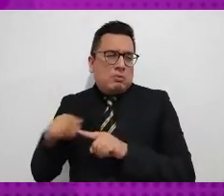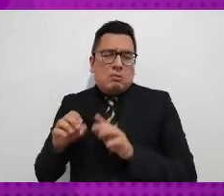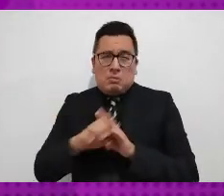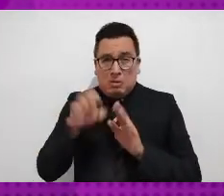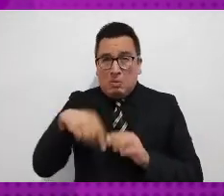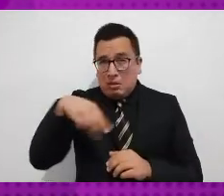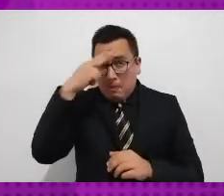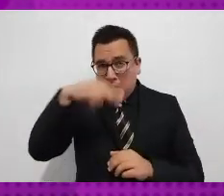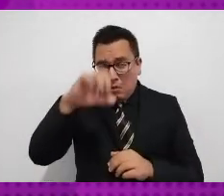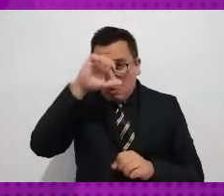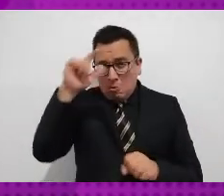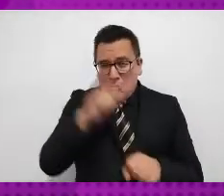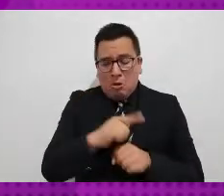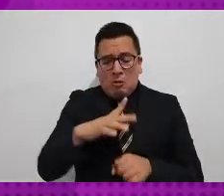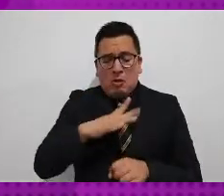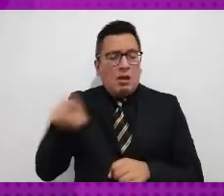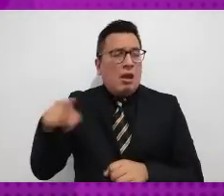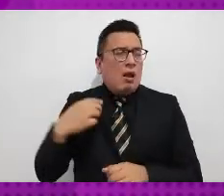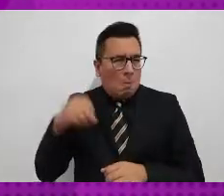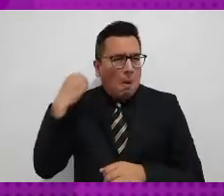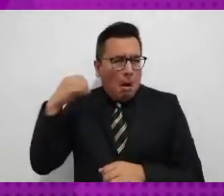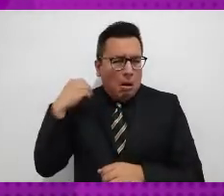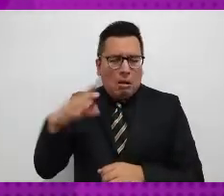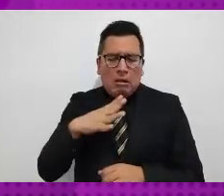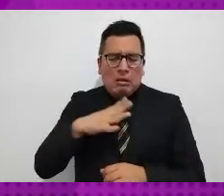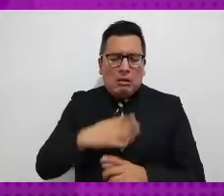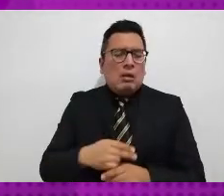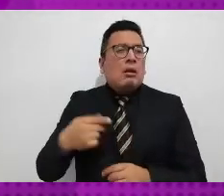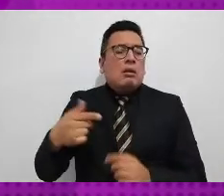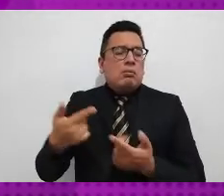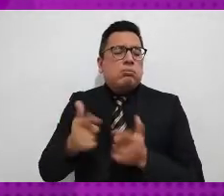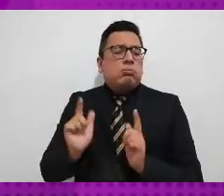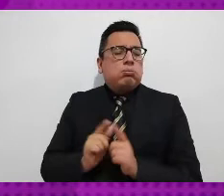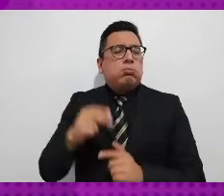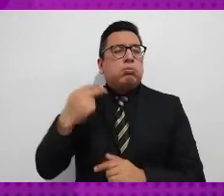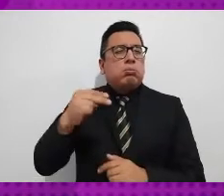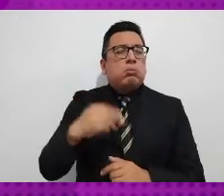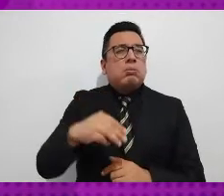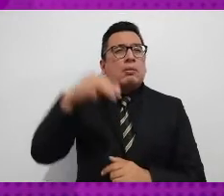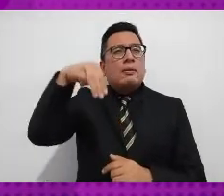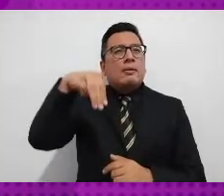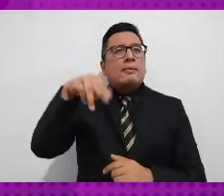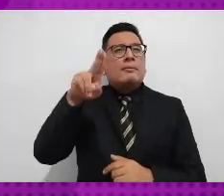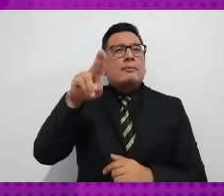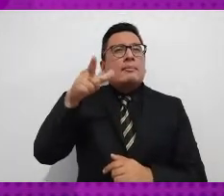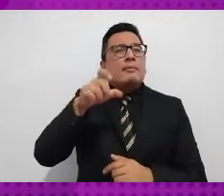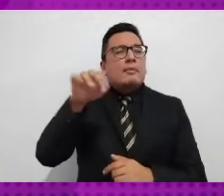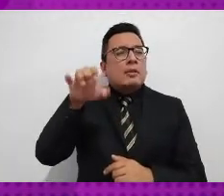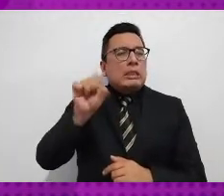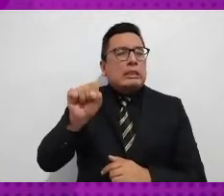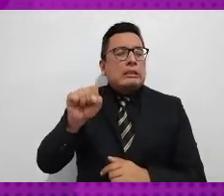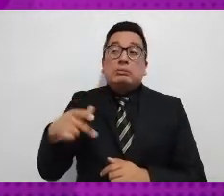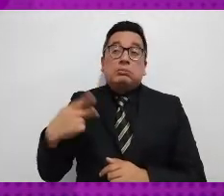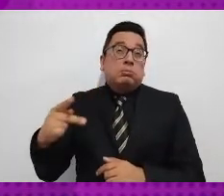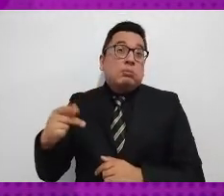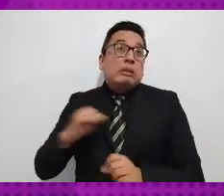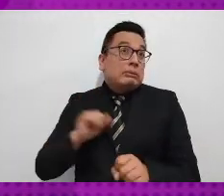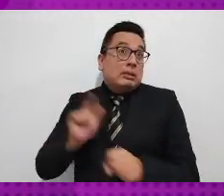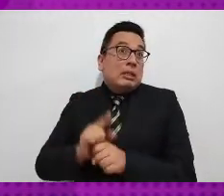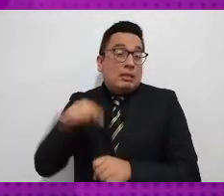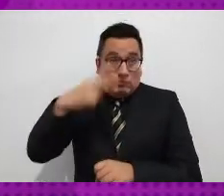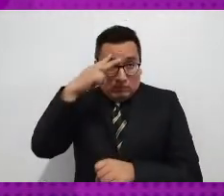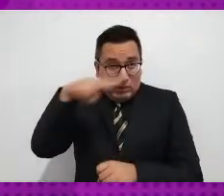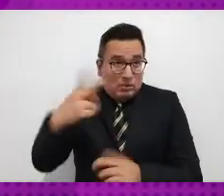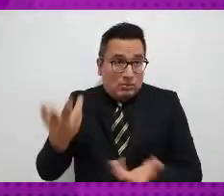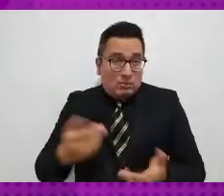mexicana. Los mushes, por ejemplo, son una expresión cultural de Oaxaca, que no se da en otros lados del mundo. Entonces, hay otras